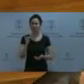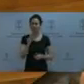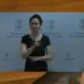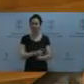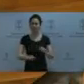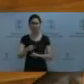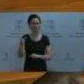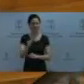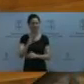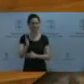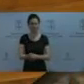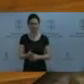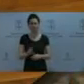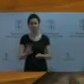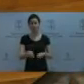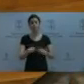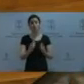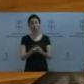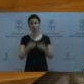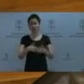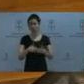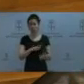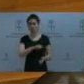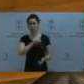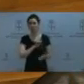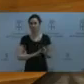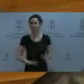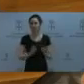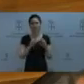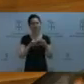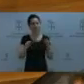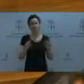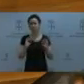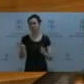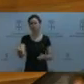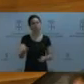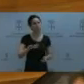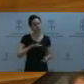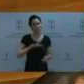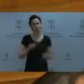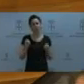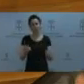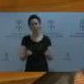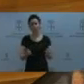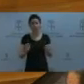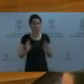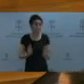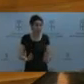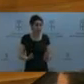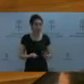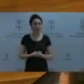española y, en particular, sobre la industria asturiana. Pero, bueno, creo que el Gobierno